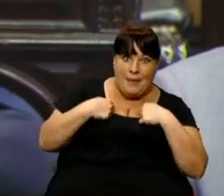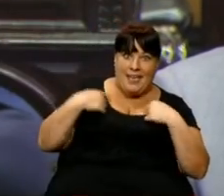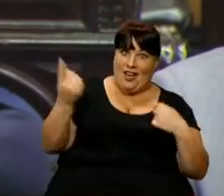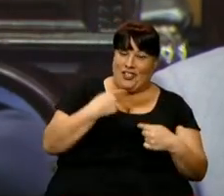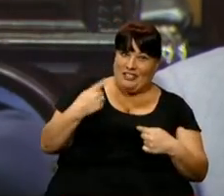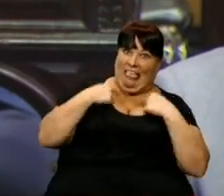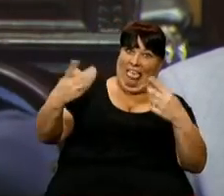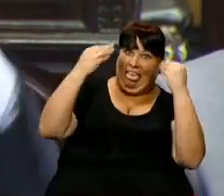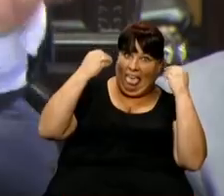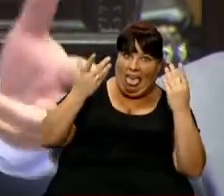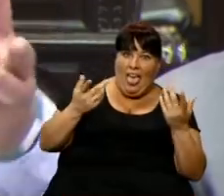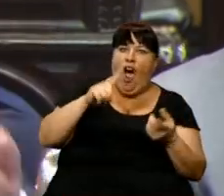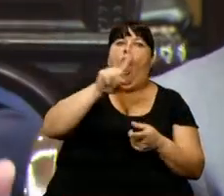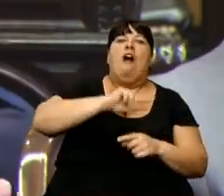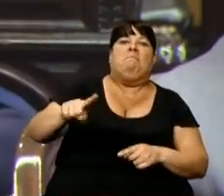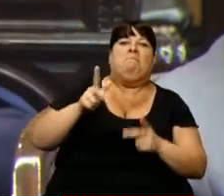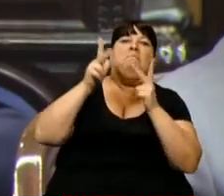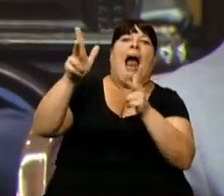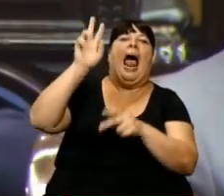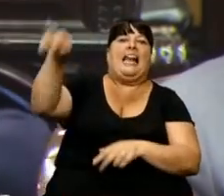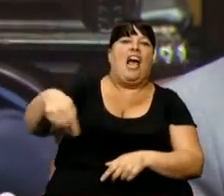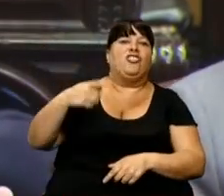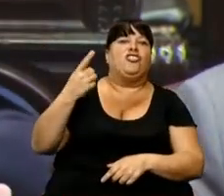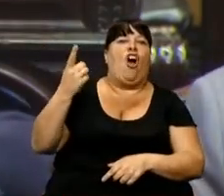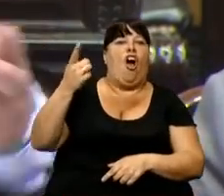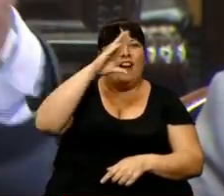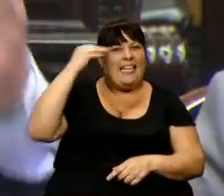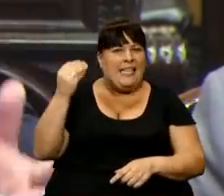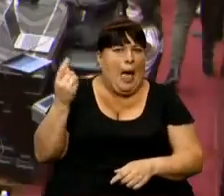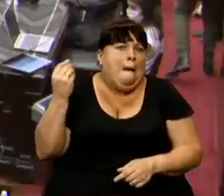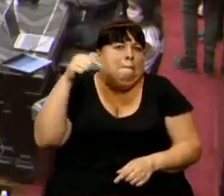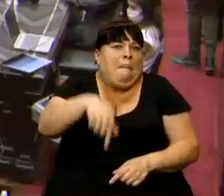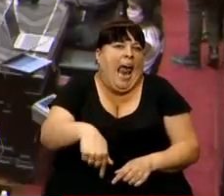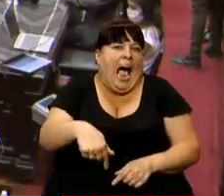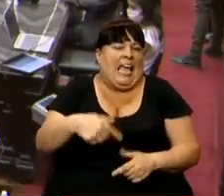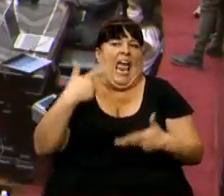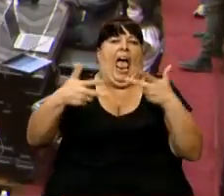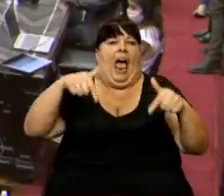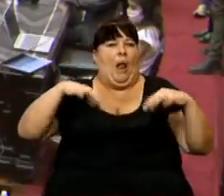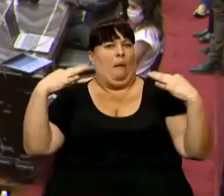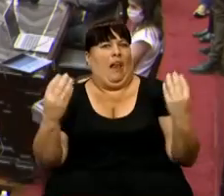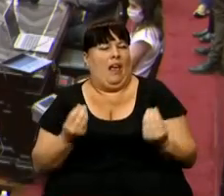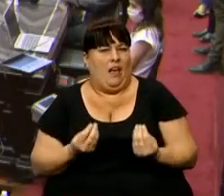nosotros? ¿O no se animan a darle la razón? ¿Para qué vienen a hacer un sainete acá?